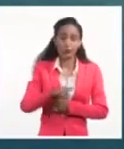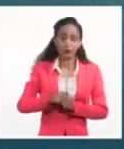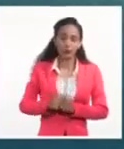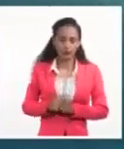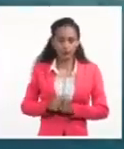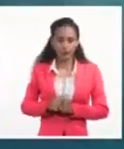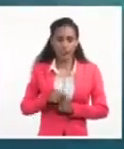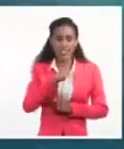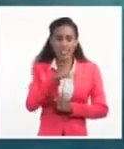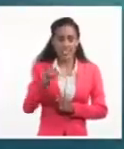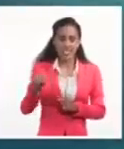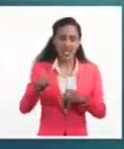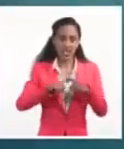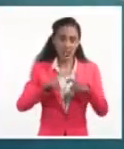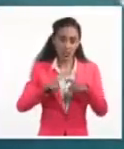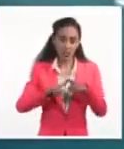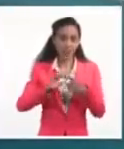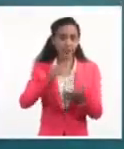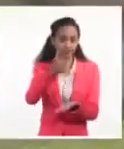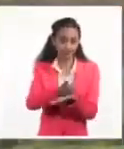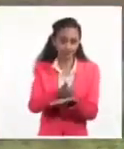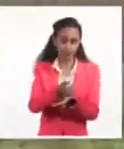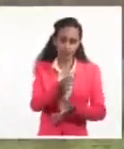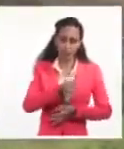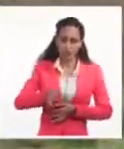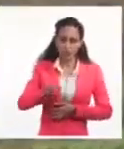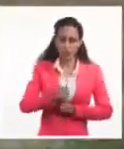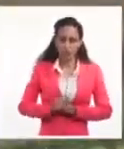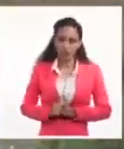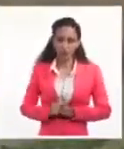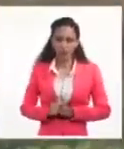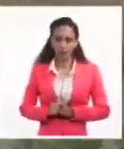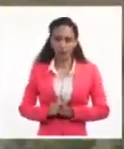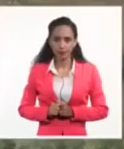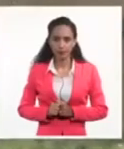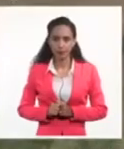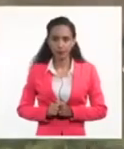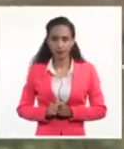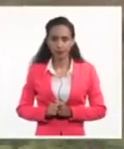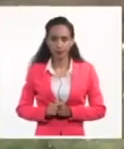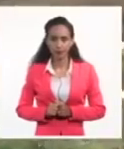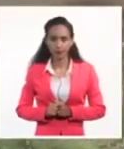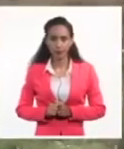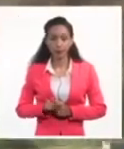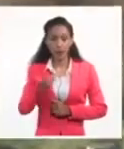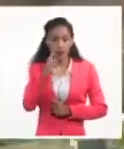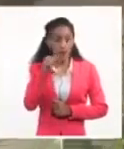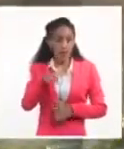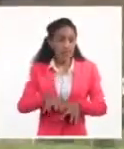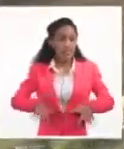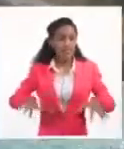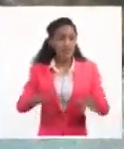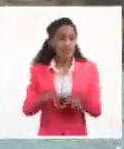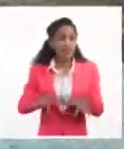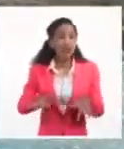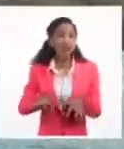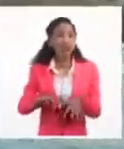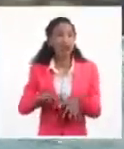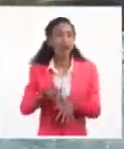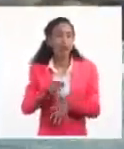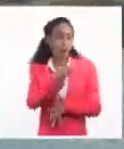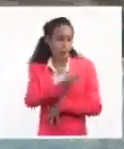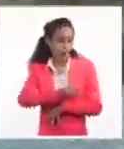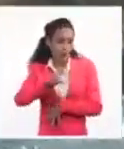unos 100 kilómetros de la cabecera municipal. Parada obligada para conocer del estado de sus pobladores,